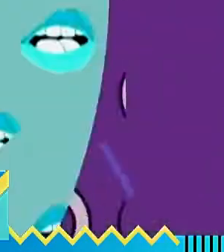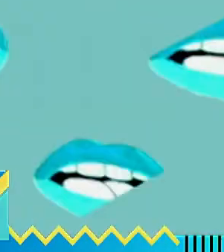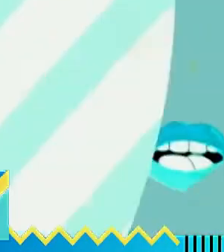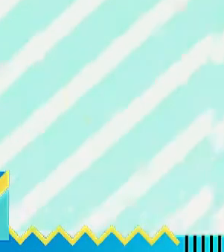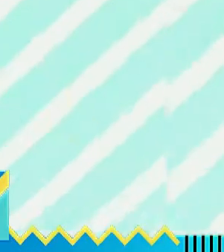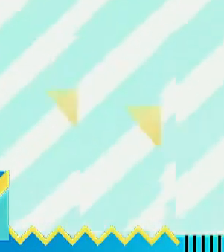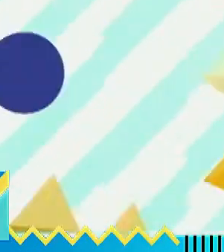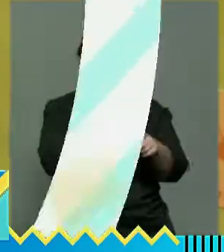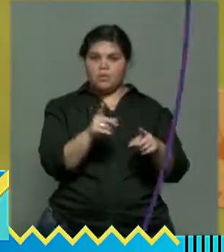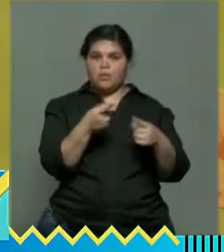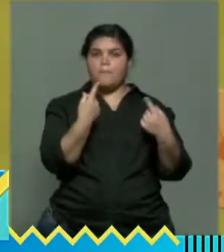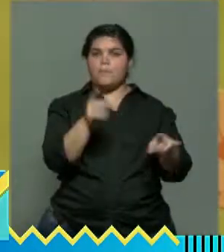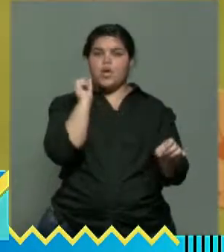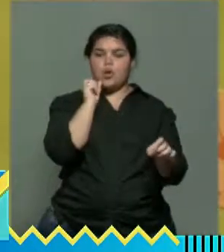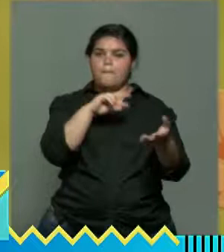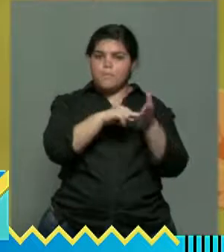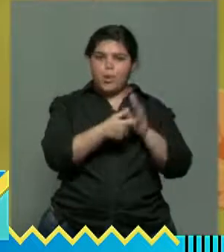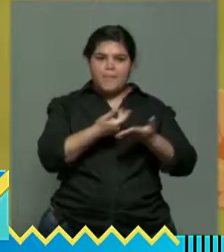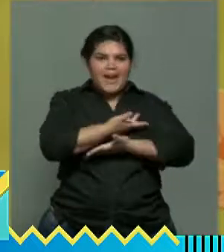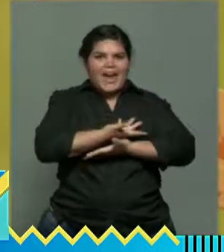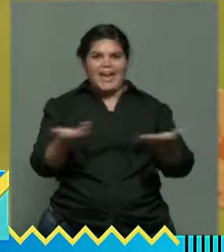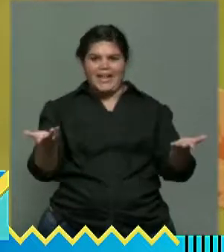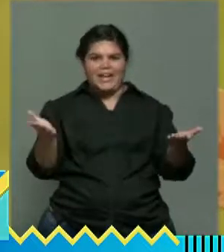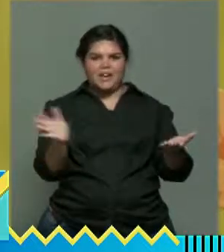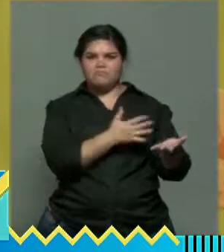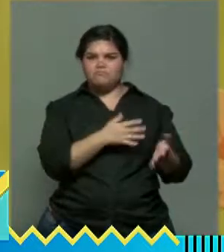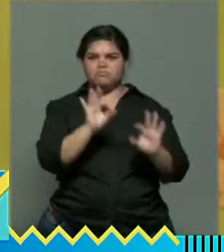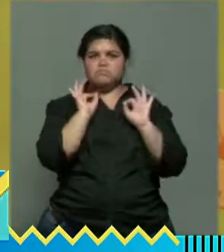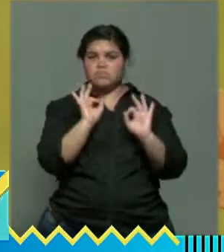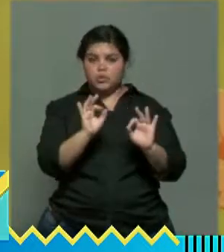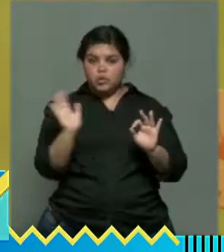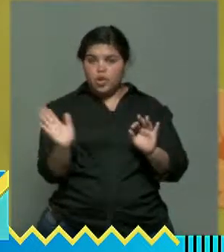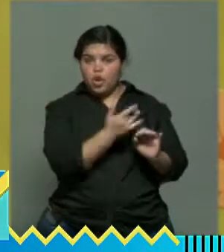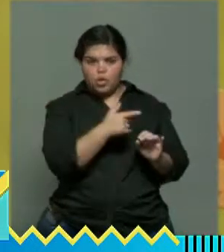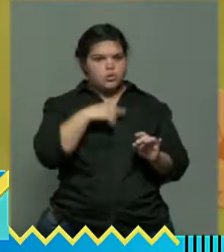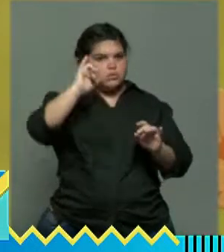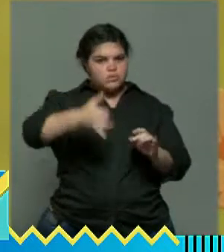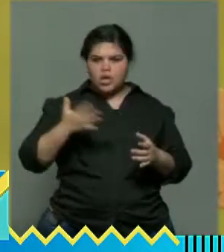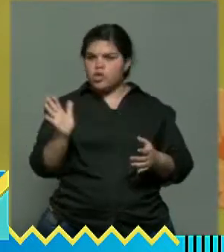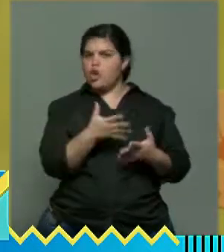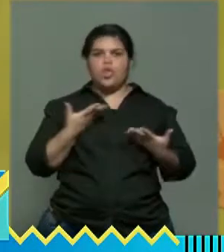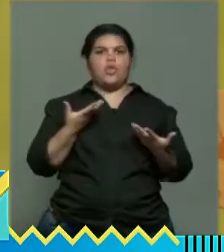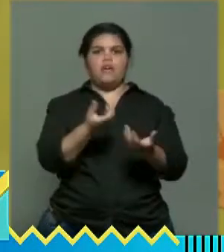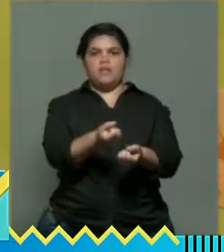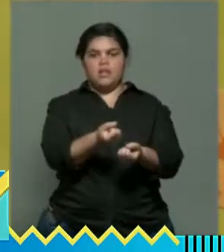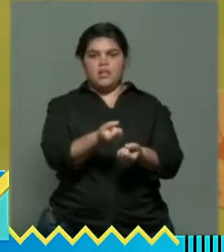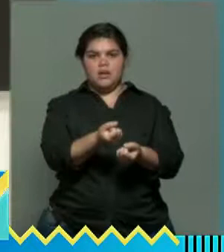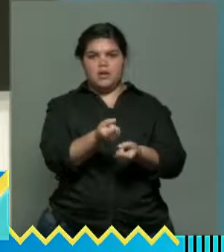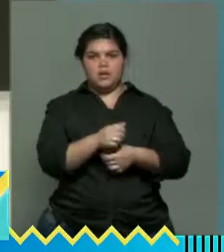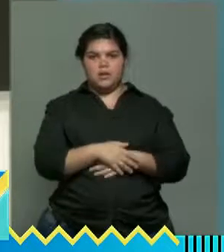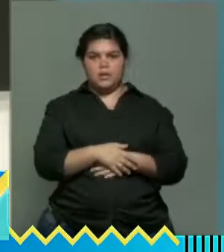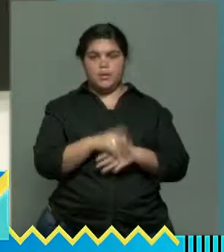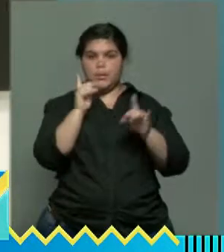que digamos, que abarca todo un sector, obviamente, digamos, que nos ponemos la bandera, sin dejar de lado,